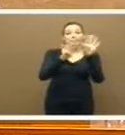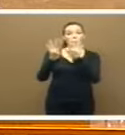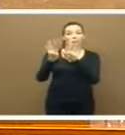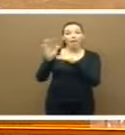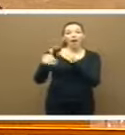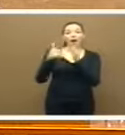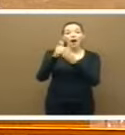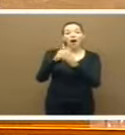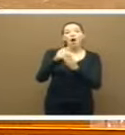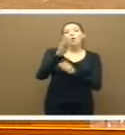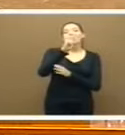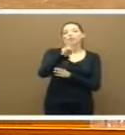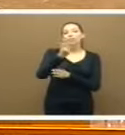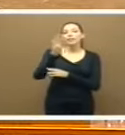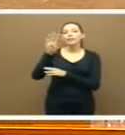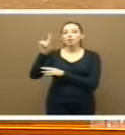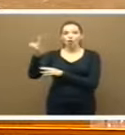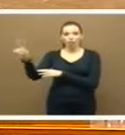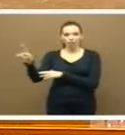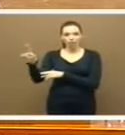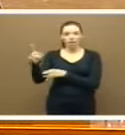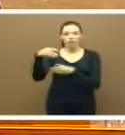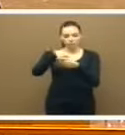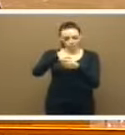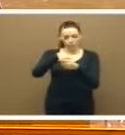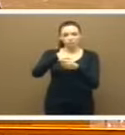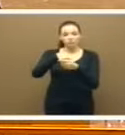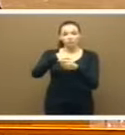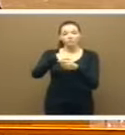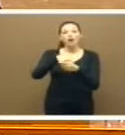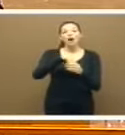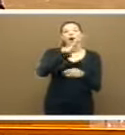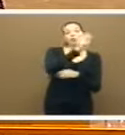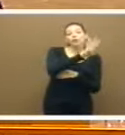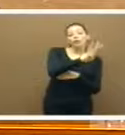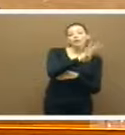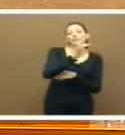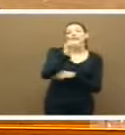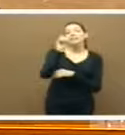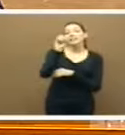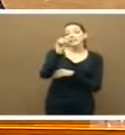la 411, ambas incluidas. De la 413